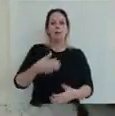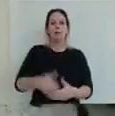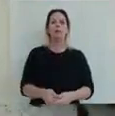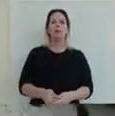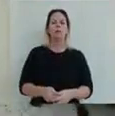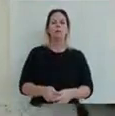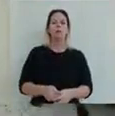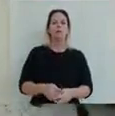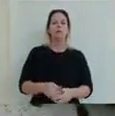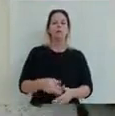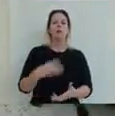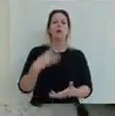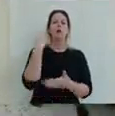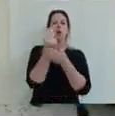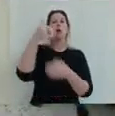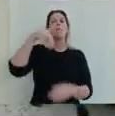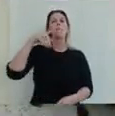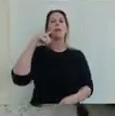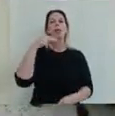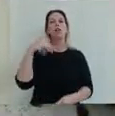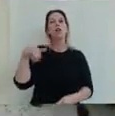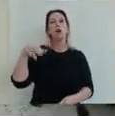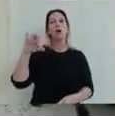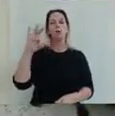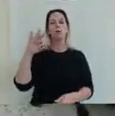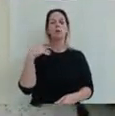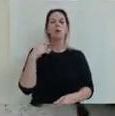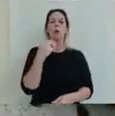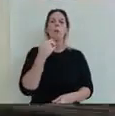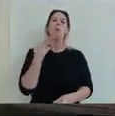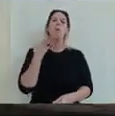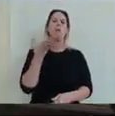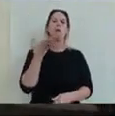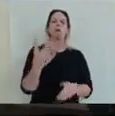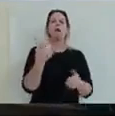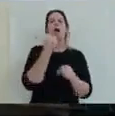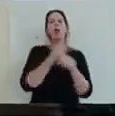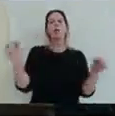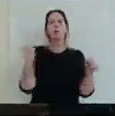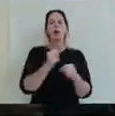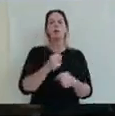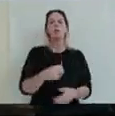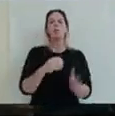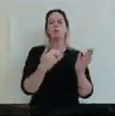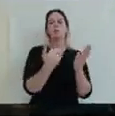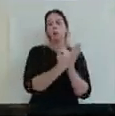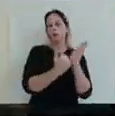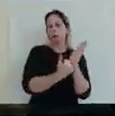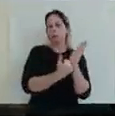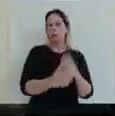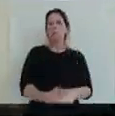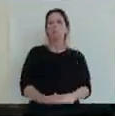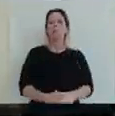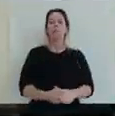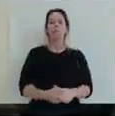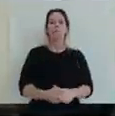Concejal Miño. Gracias, señora Presidenta. Voy a pedir la aprobación del acta número 1297, correspondiente a la segunda sesión